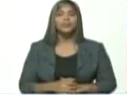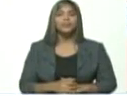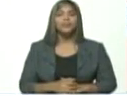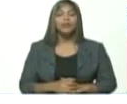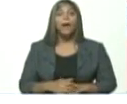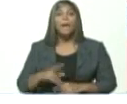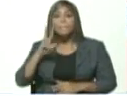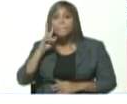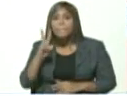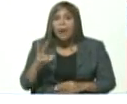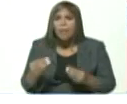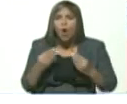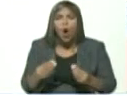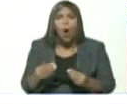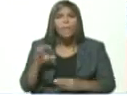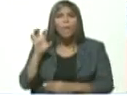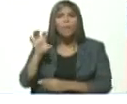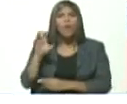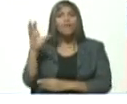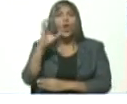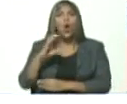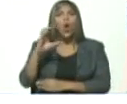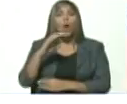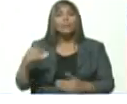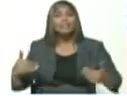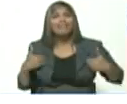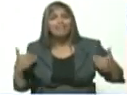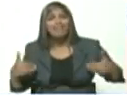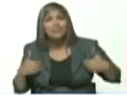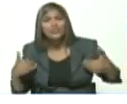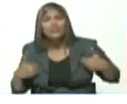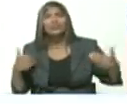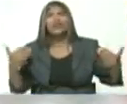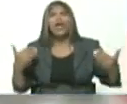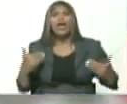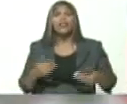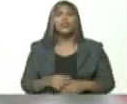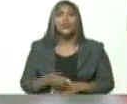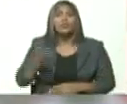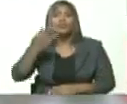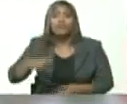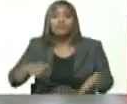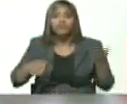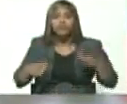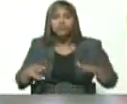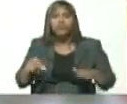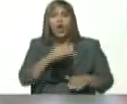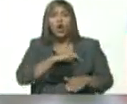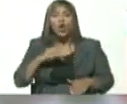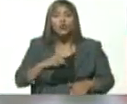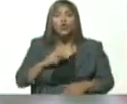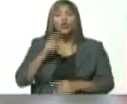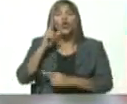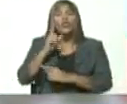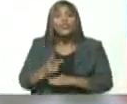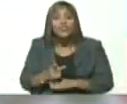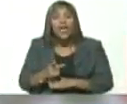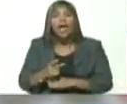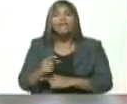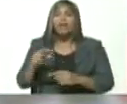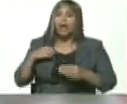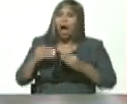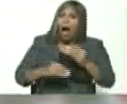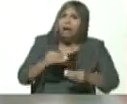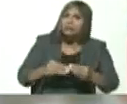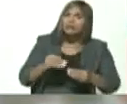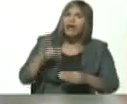al pueblo de Colombia sufriendo, sangrando, es cuando decimos, nosotros tenemos que consolidar en Venezuela